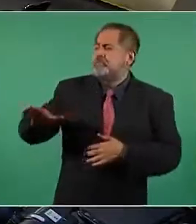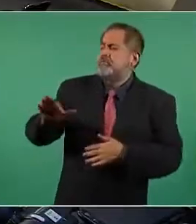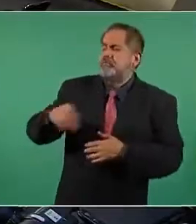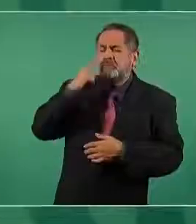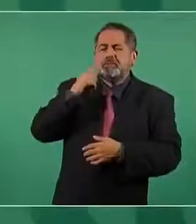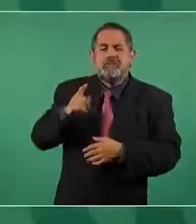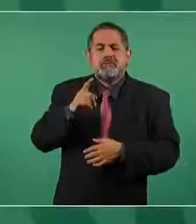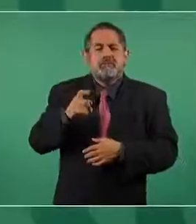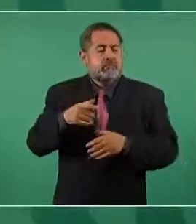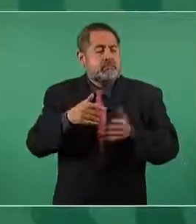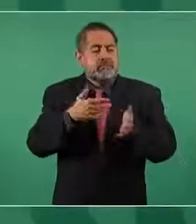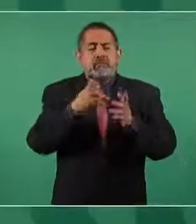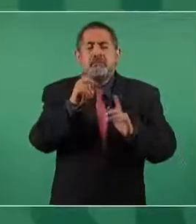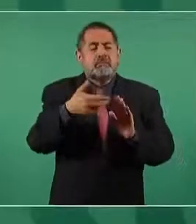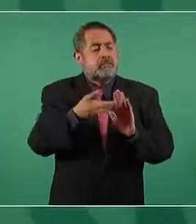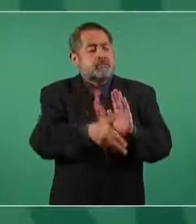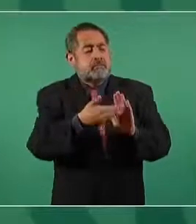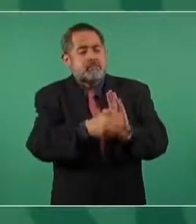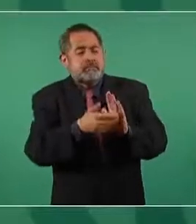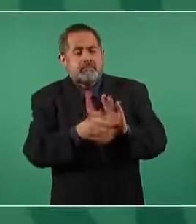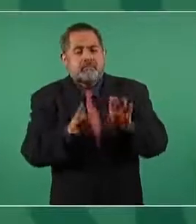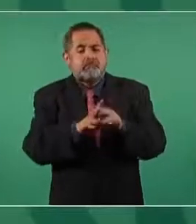están ahora manejando eso,